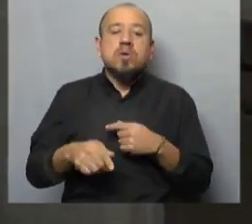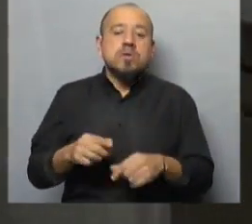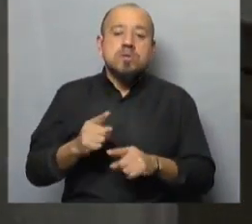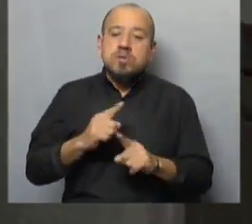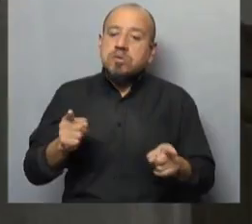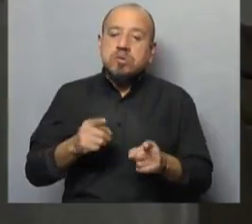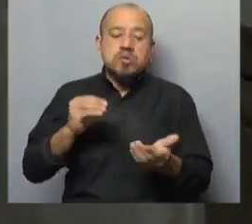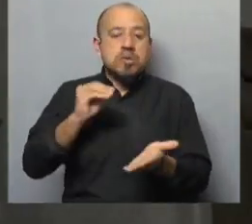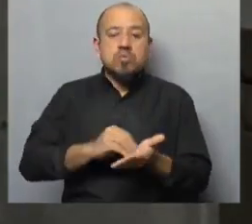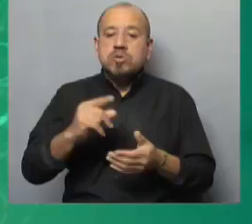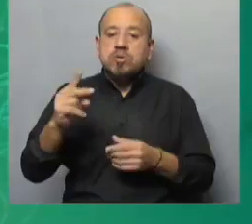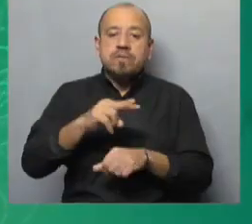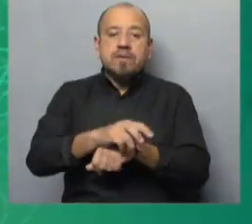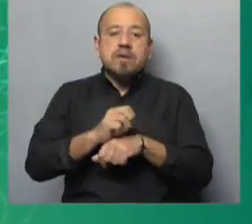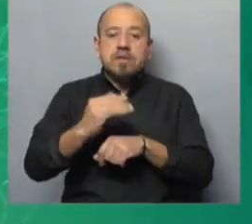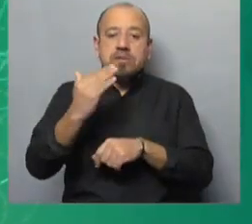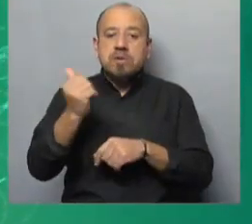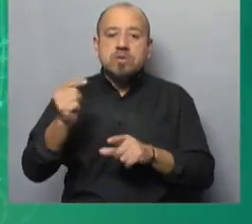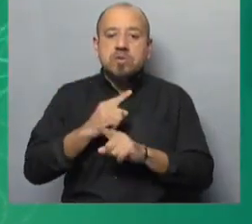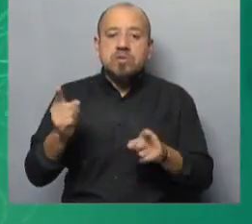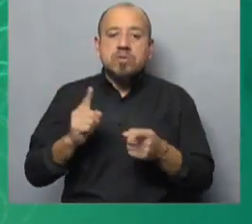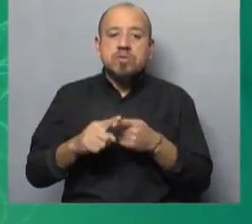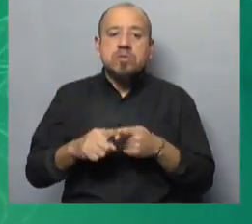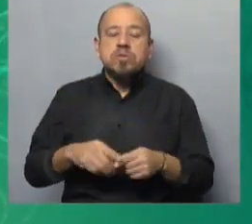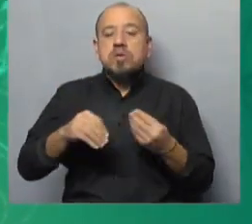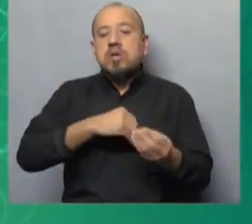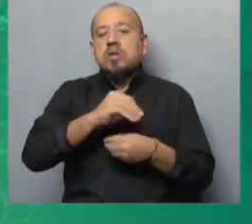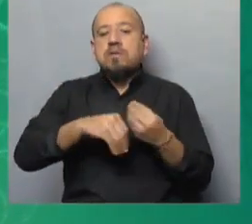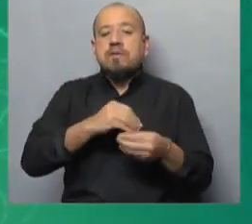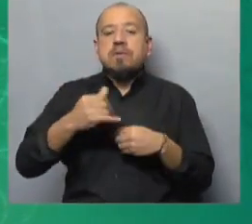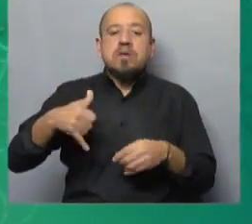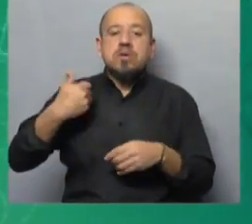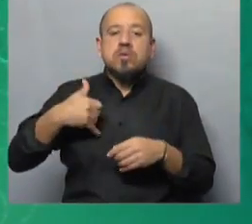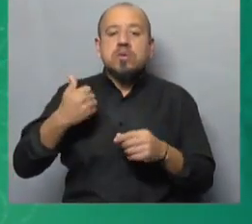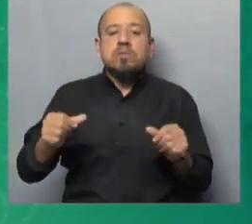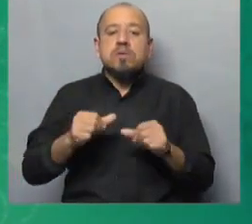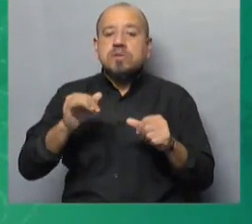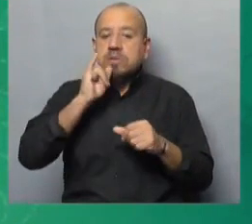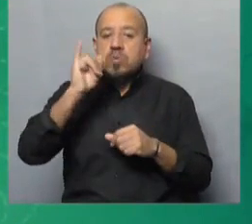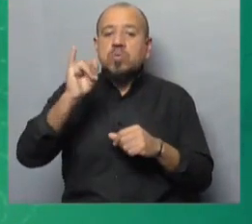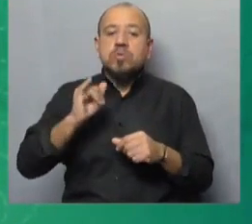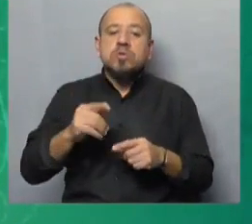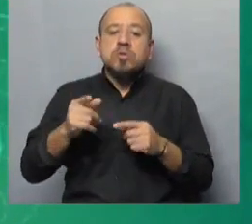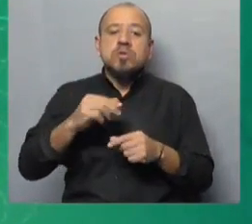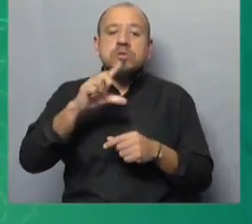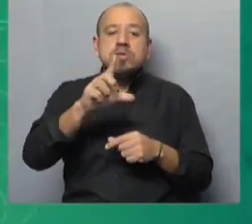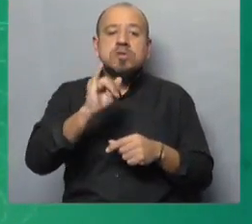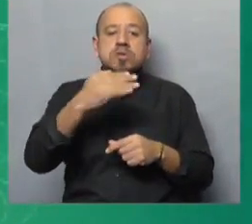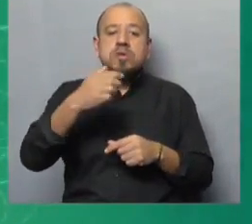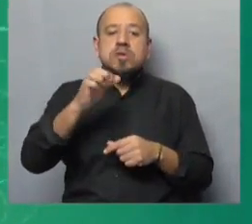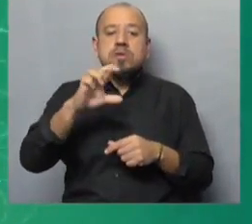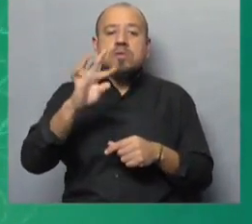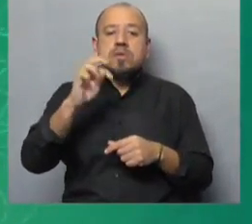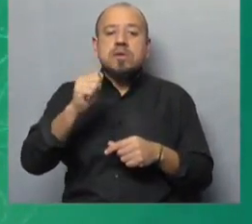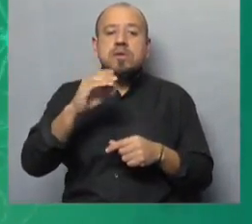citada fiscalía según trascendió la familia del joven haría la denuncia ante fiscalía de libertad en las próximas horas